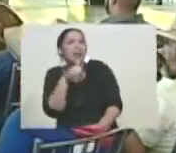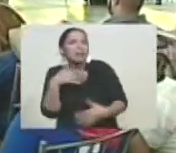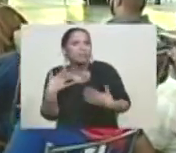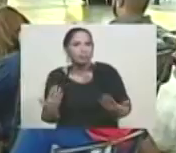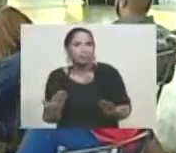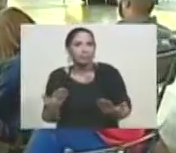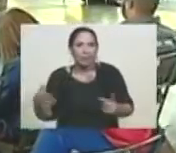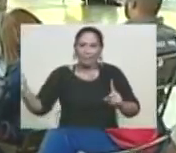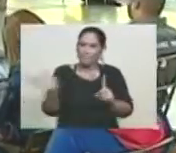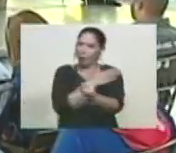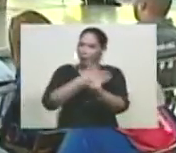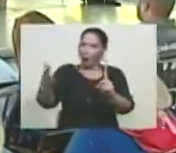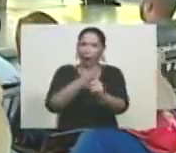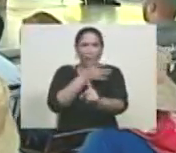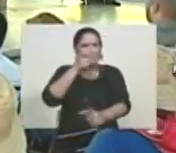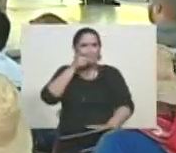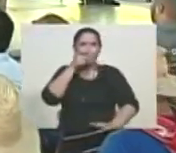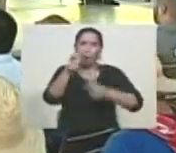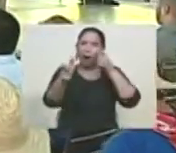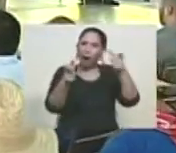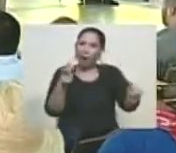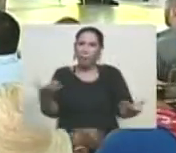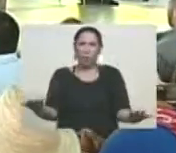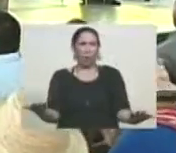Y maltratando al pueblo.